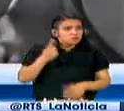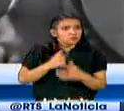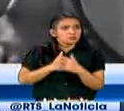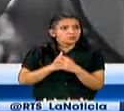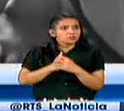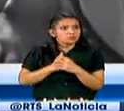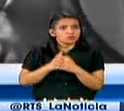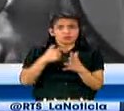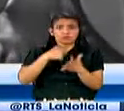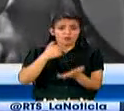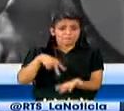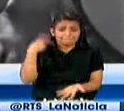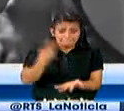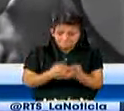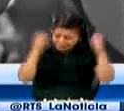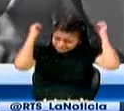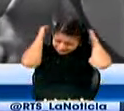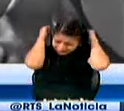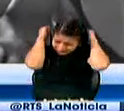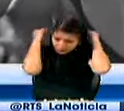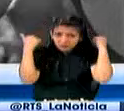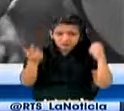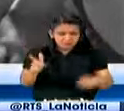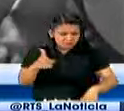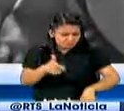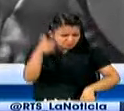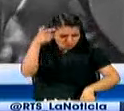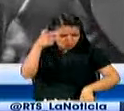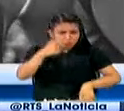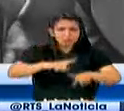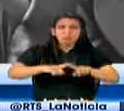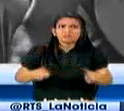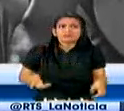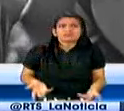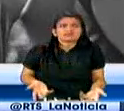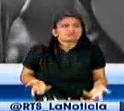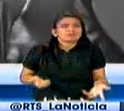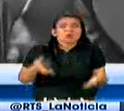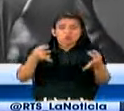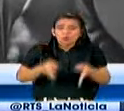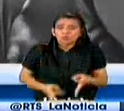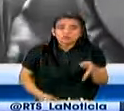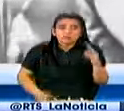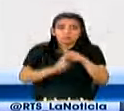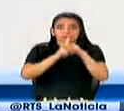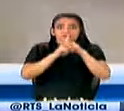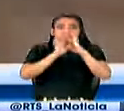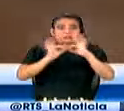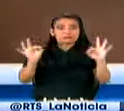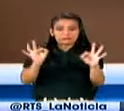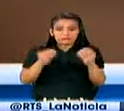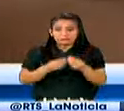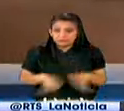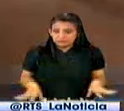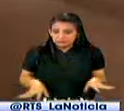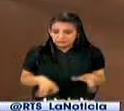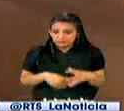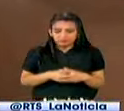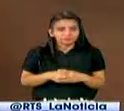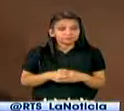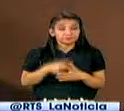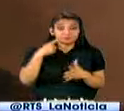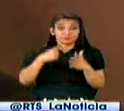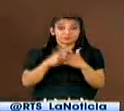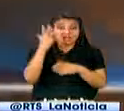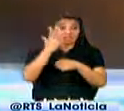me tiré al piso, pues, y en el piso él me quería dar, pero las balas no me alcanzaron todas, solamente una. Viene hace 5 años